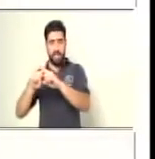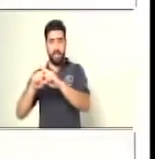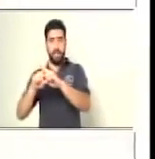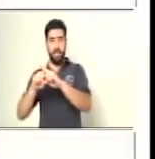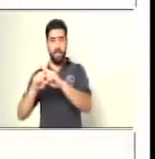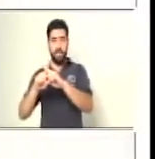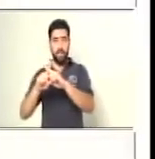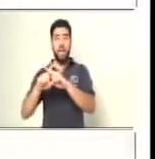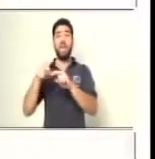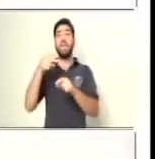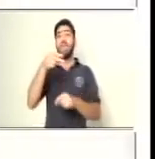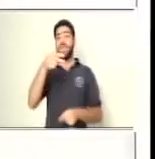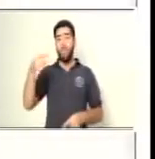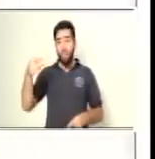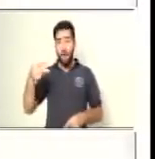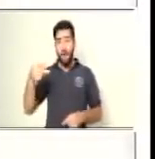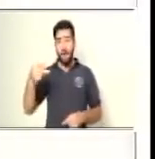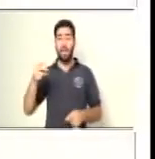nos da